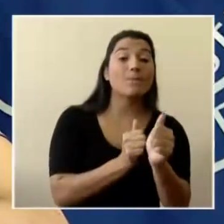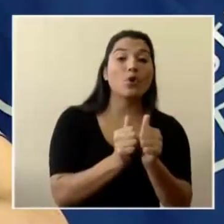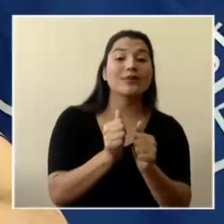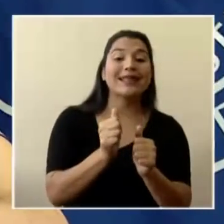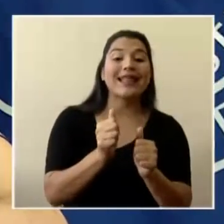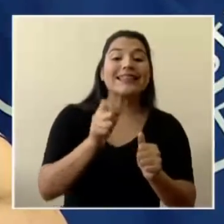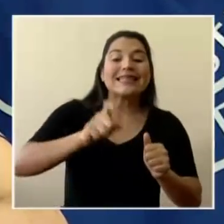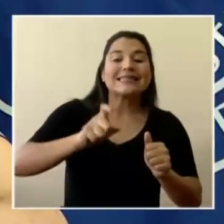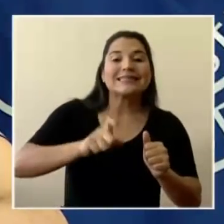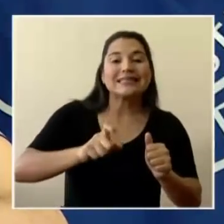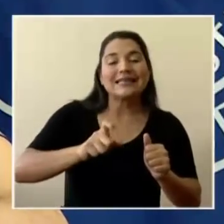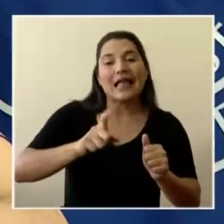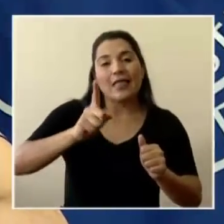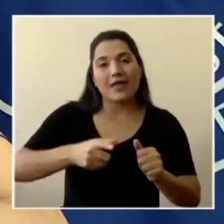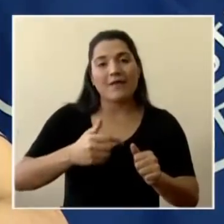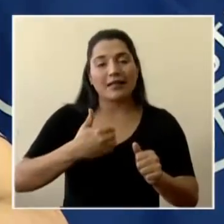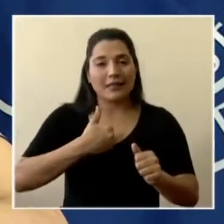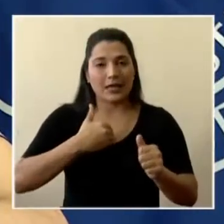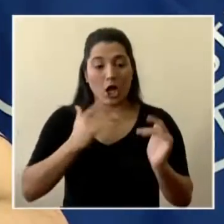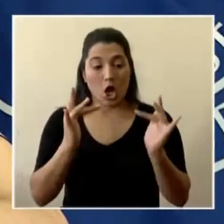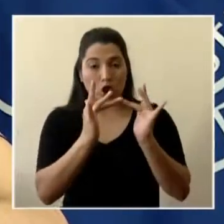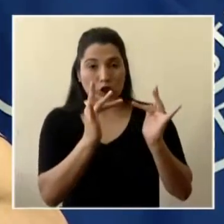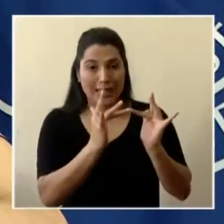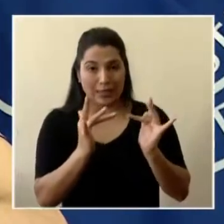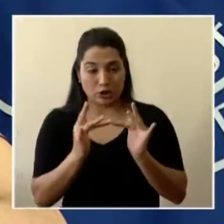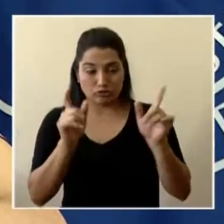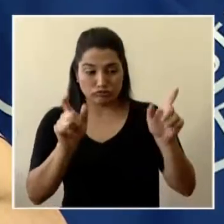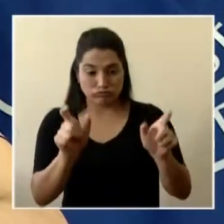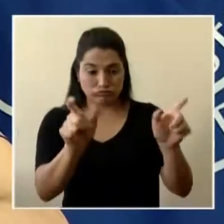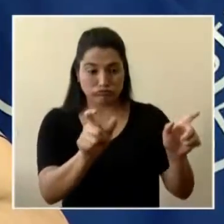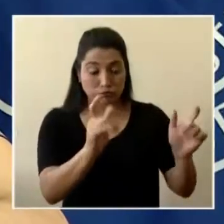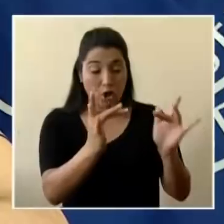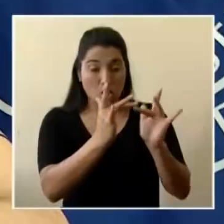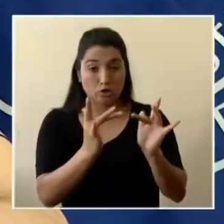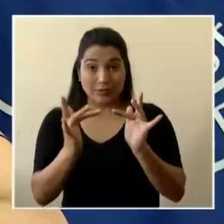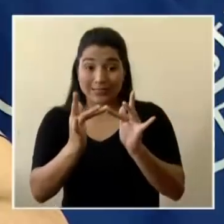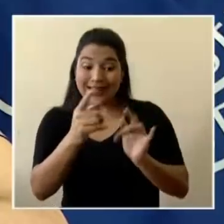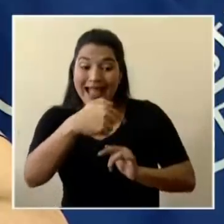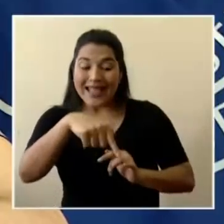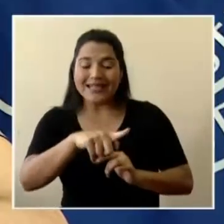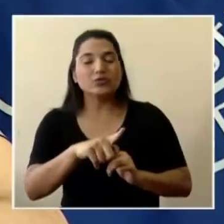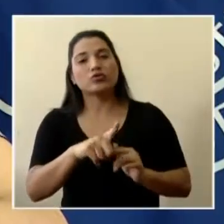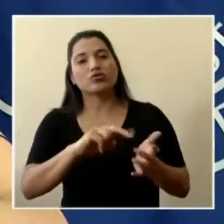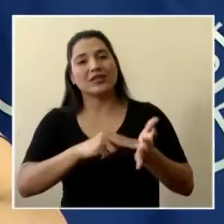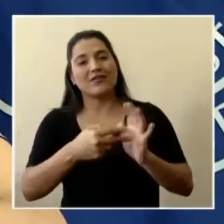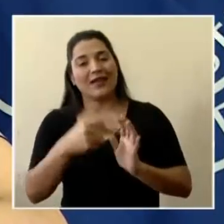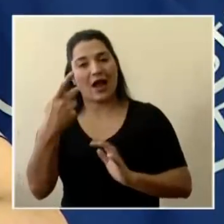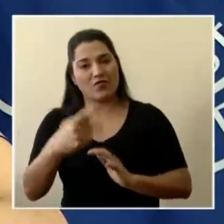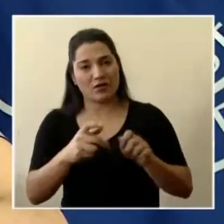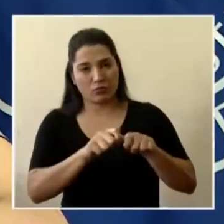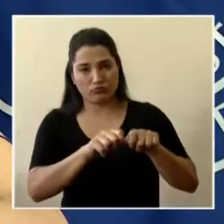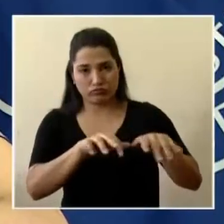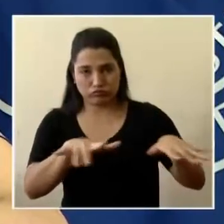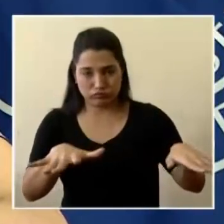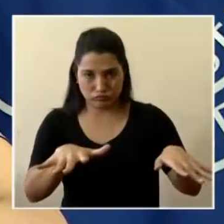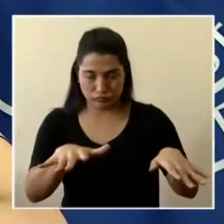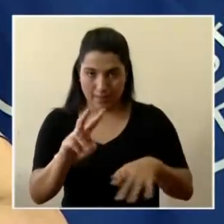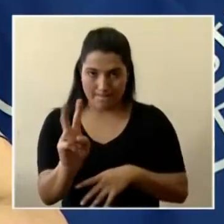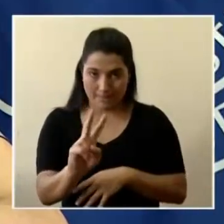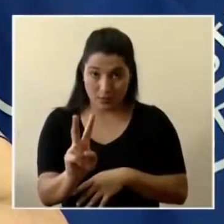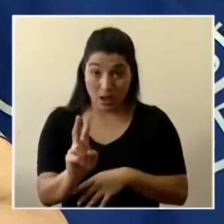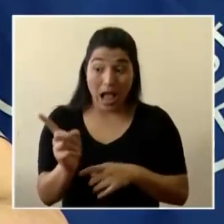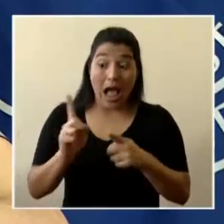o frecuente incrementa el riesgo de transmisión. Así que hasta que no veamos la tendencia a